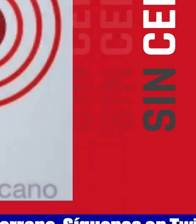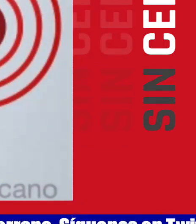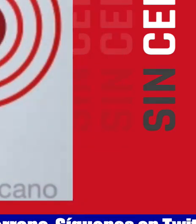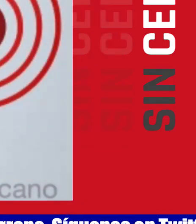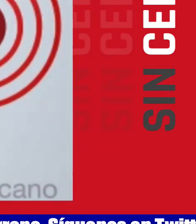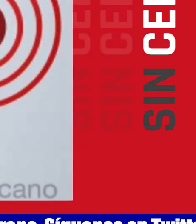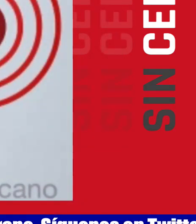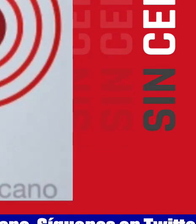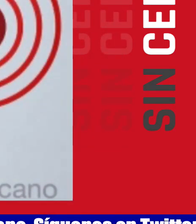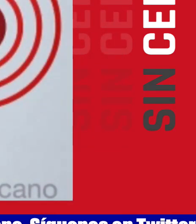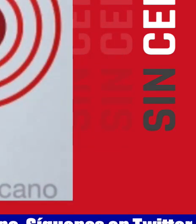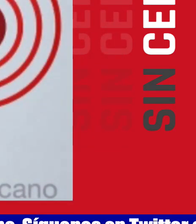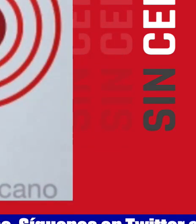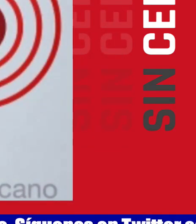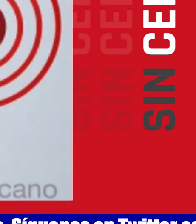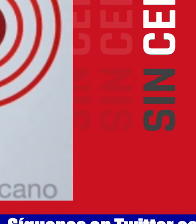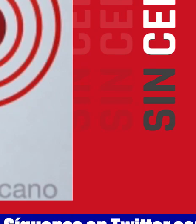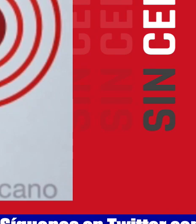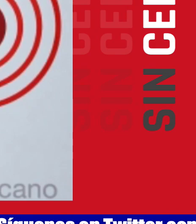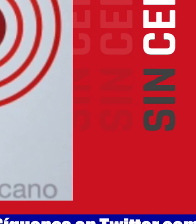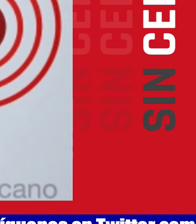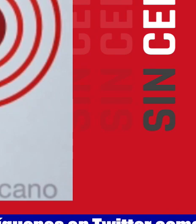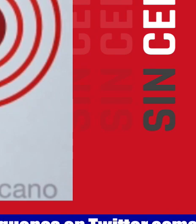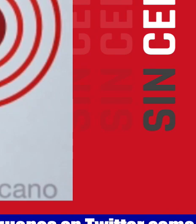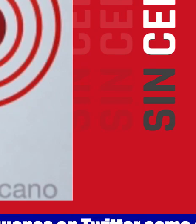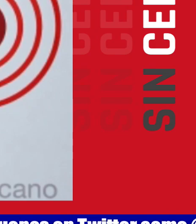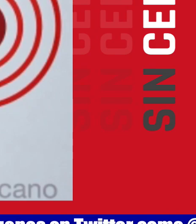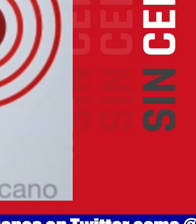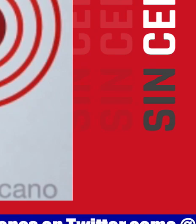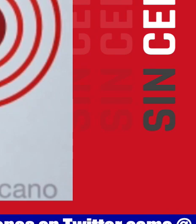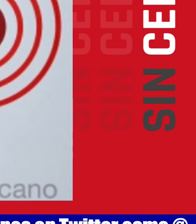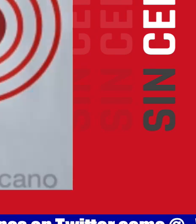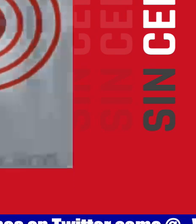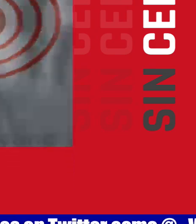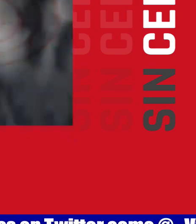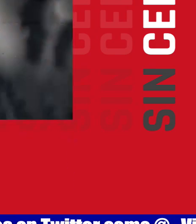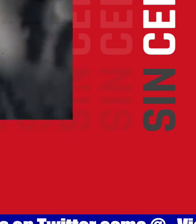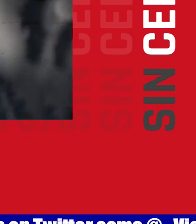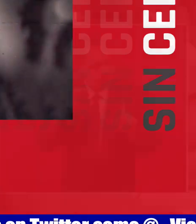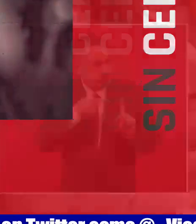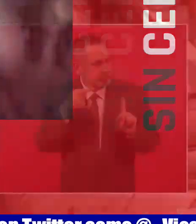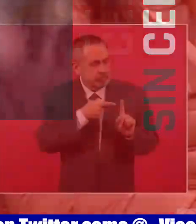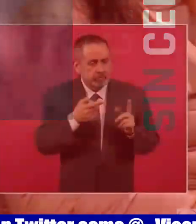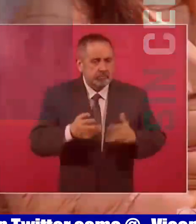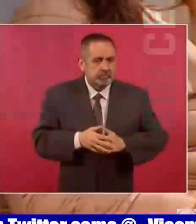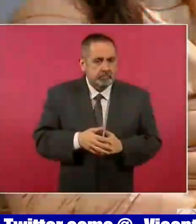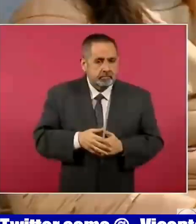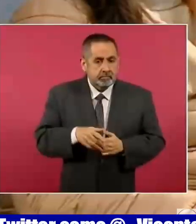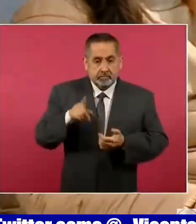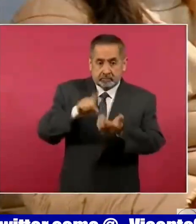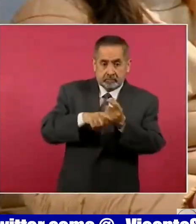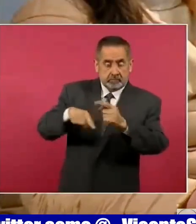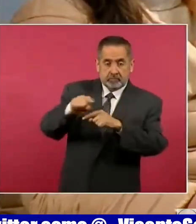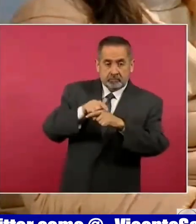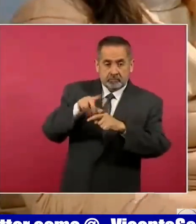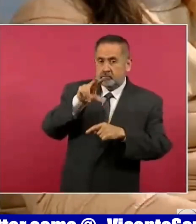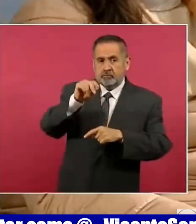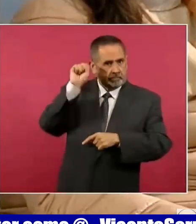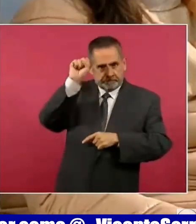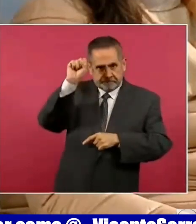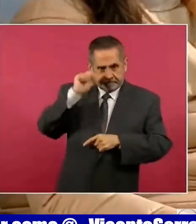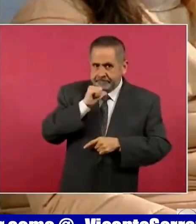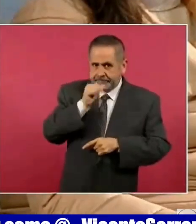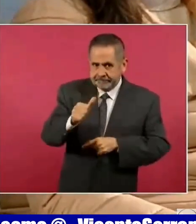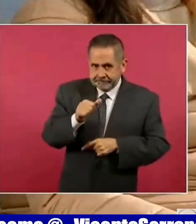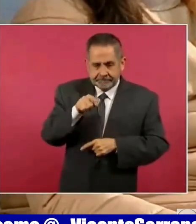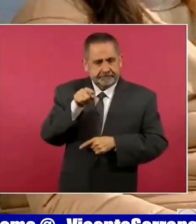y le planteó que no se entiende por qué se sigue ejerciendo los recursos en Notimex y están en huelga. De hecho, Ledesma le